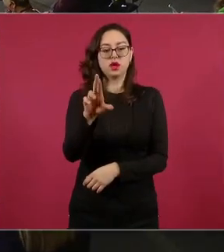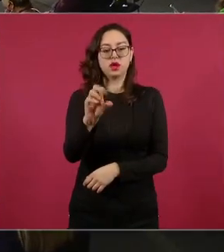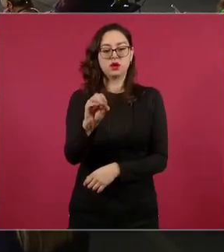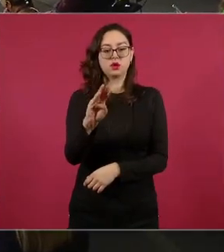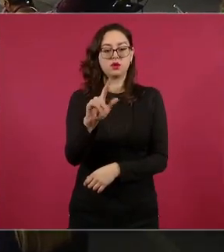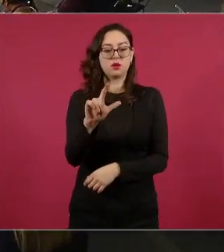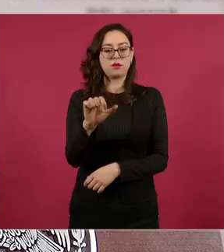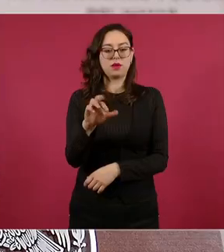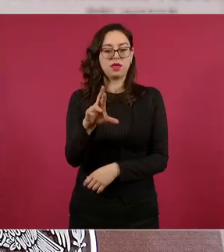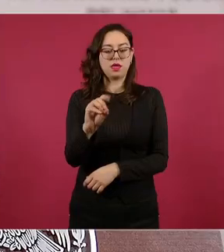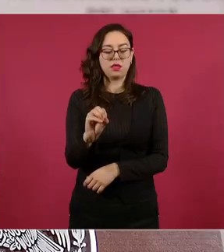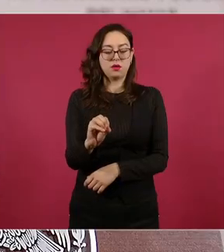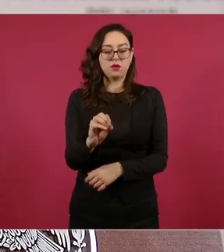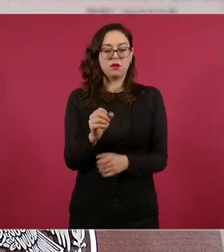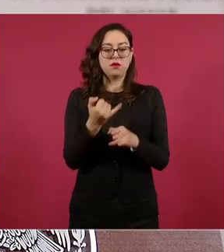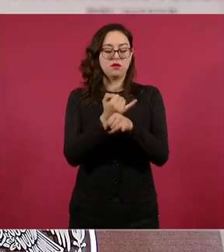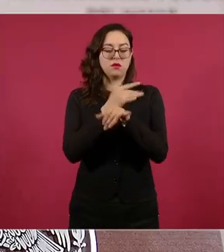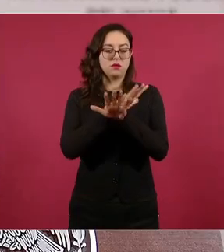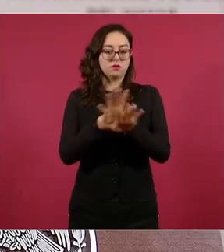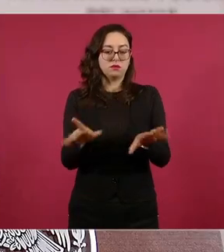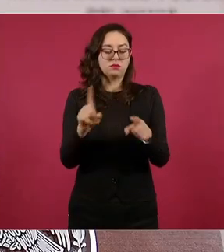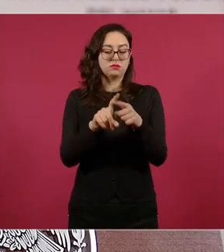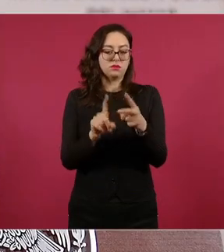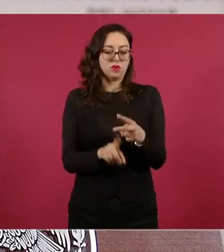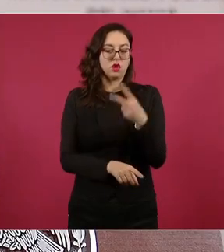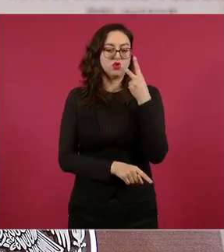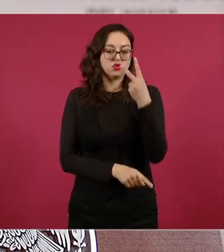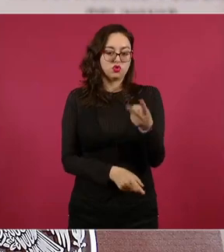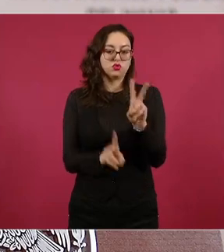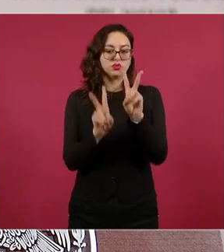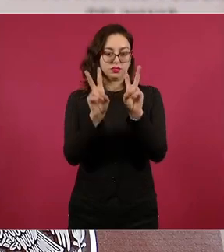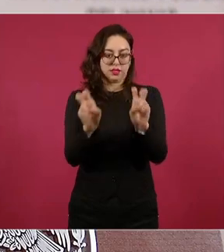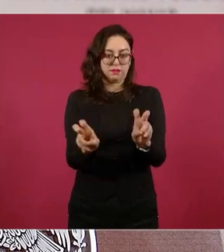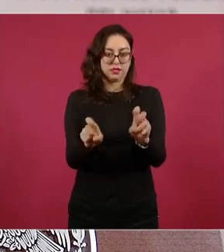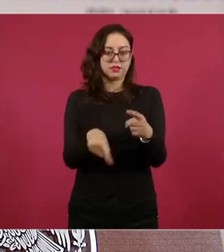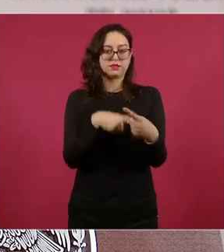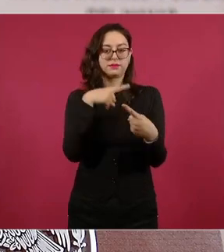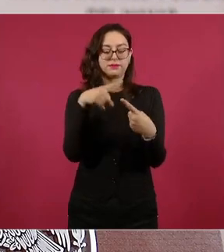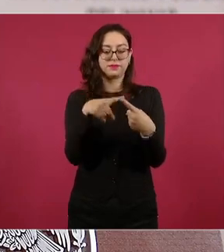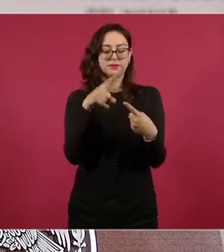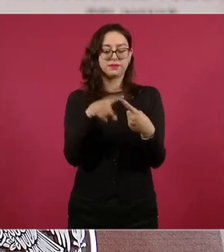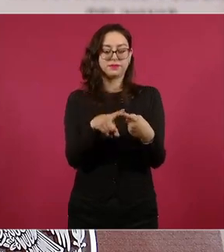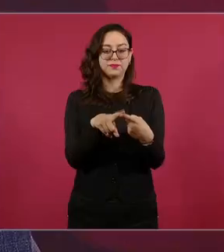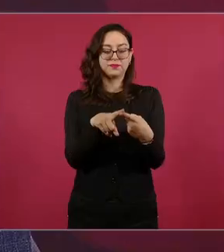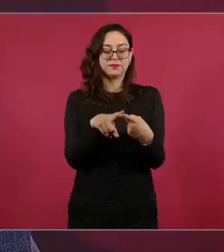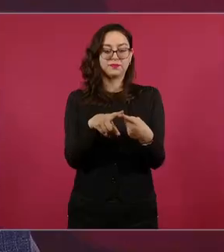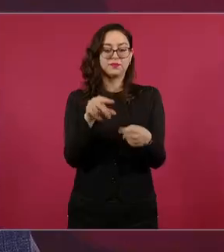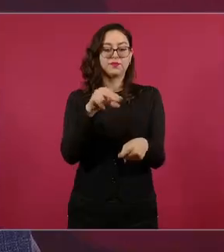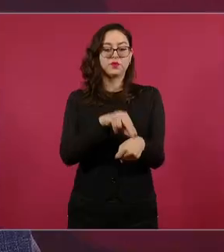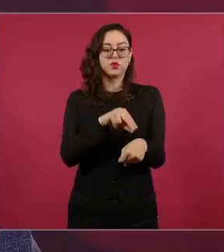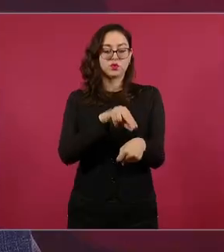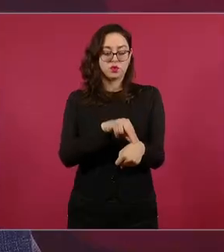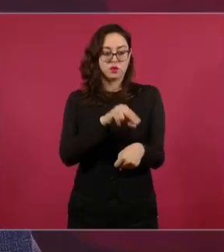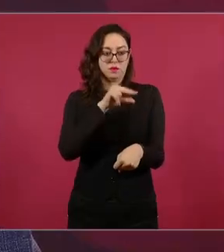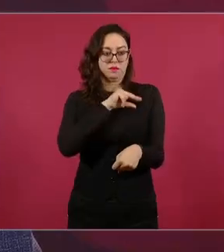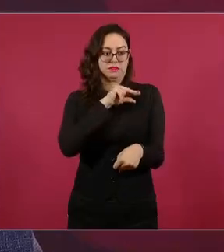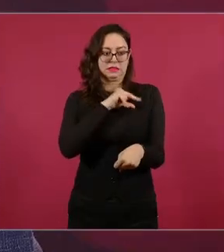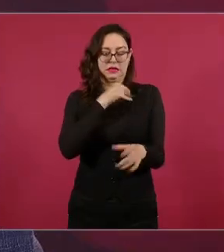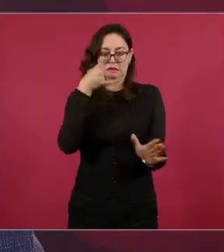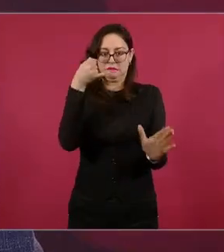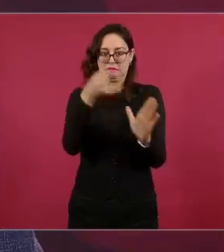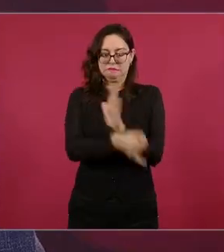importantes. En principio, los médicos especialistas, que han sido un importante